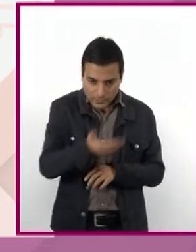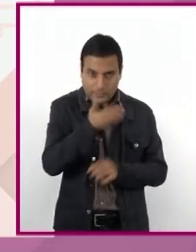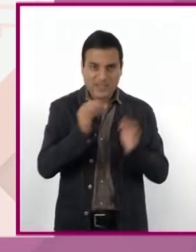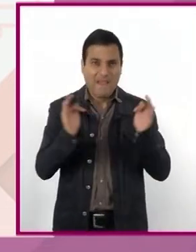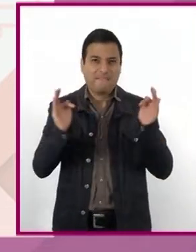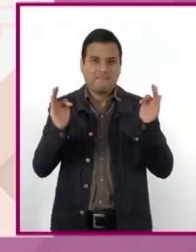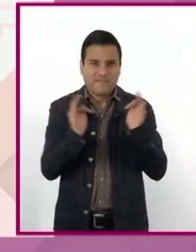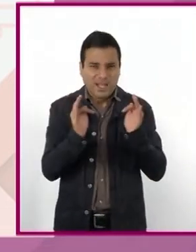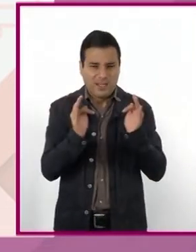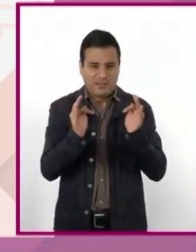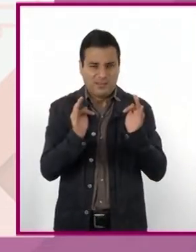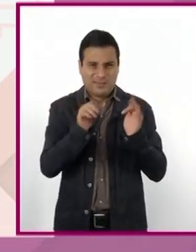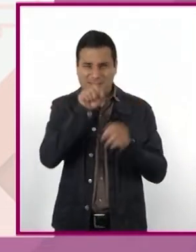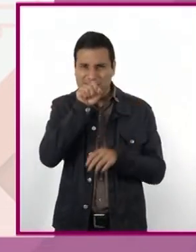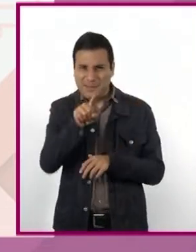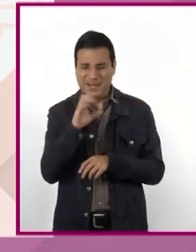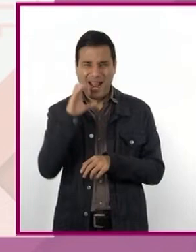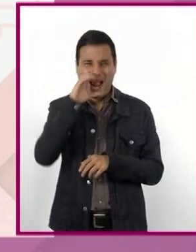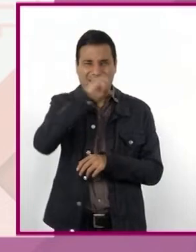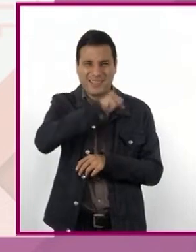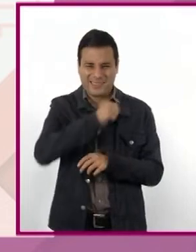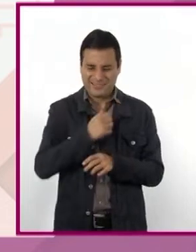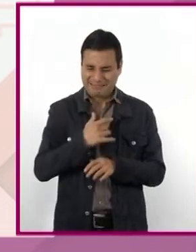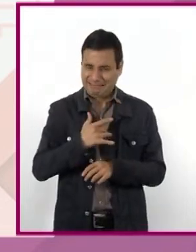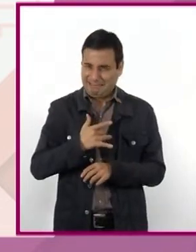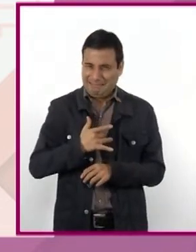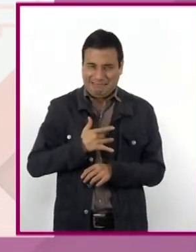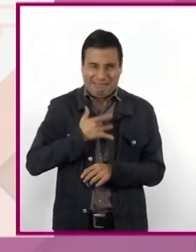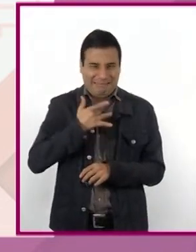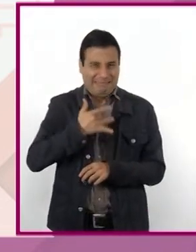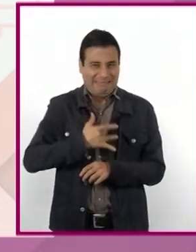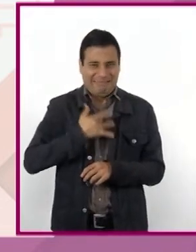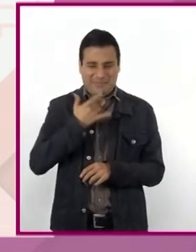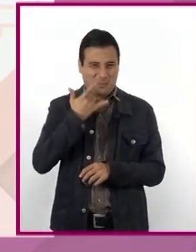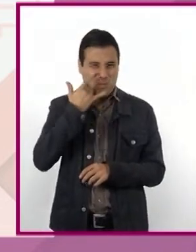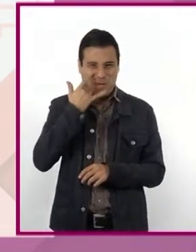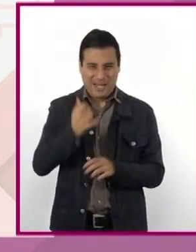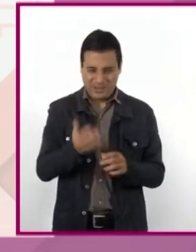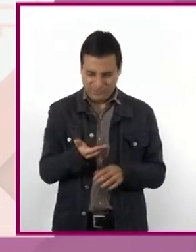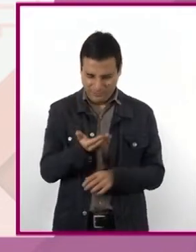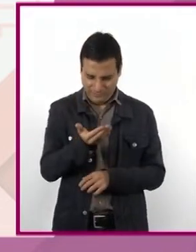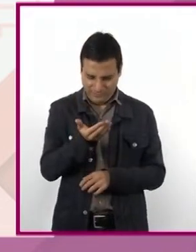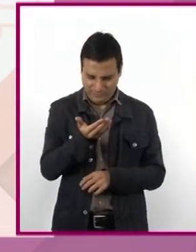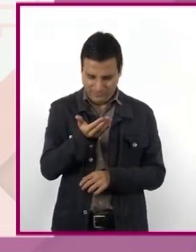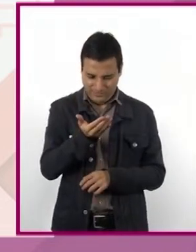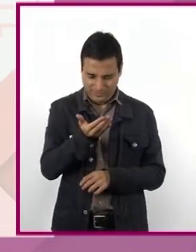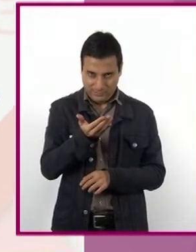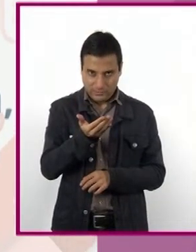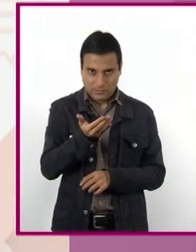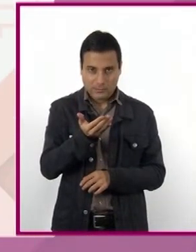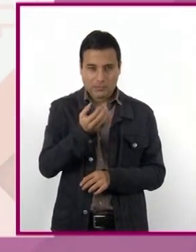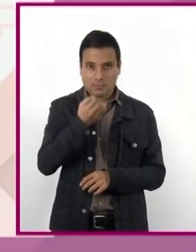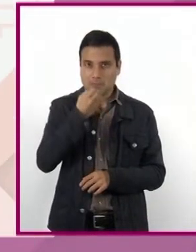pero caliente, y tenía una sensación muy extraña y al mismo tiempo fascinante.